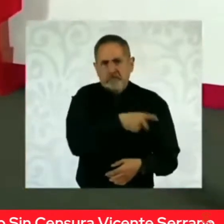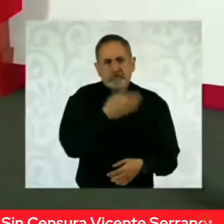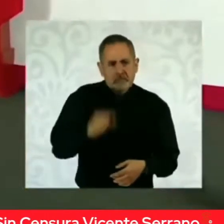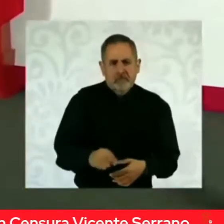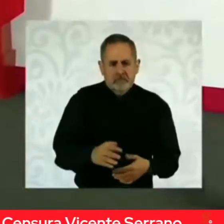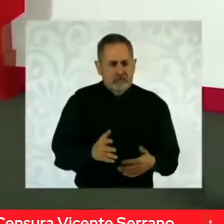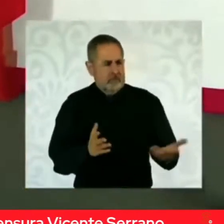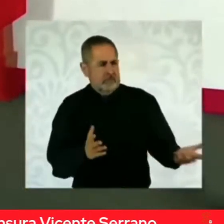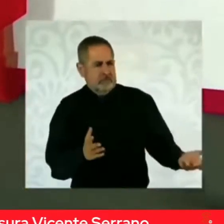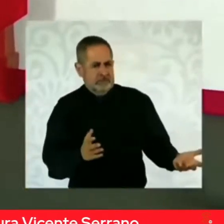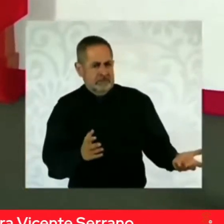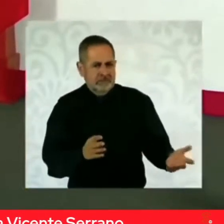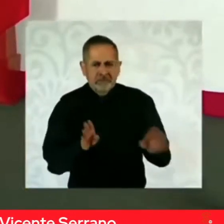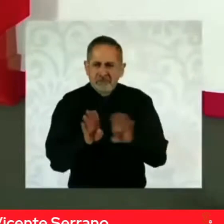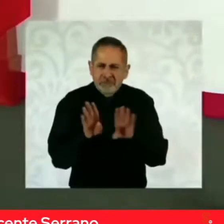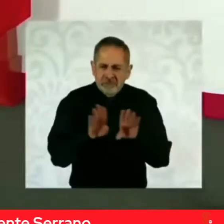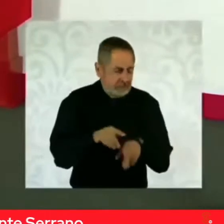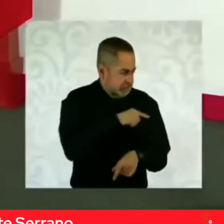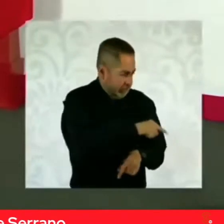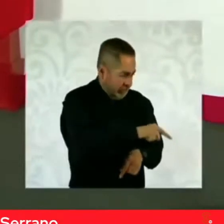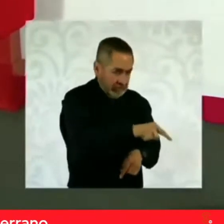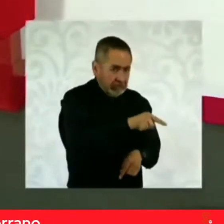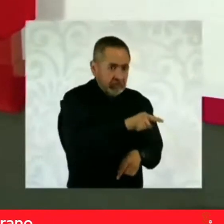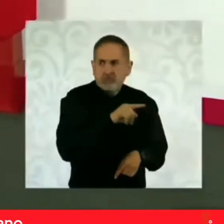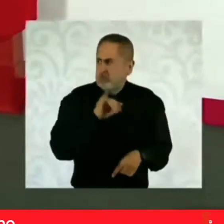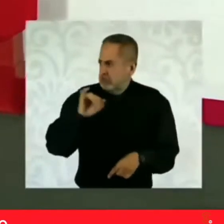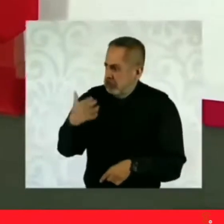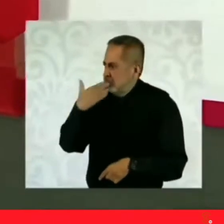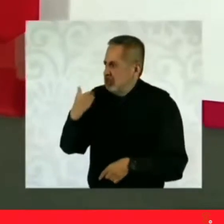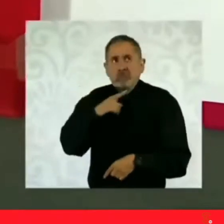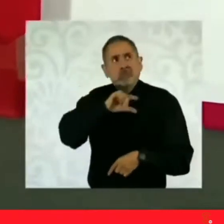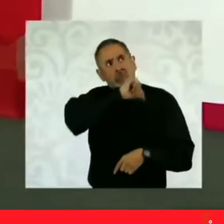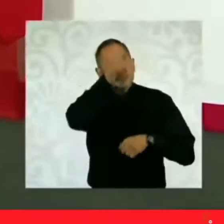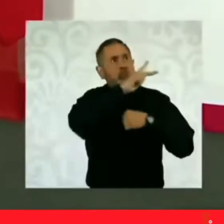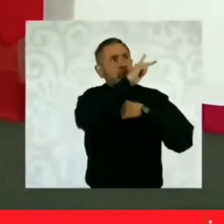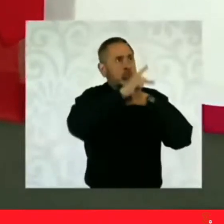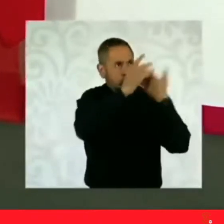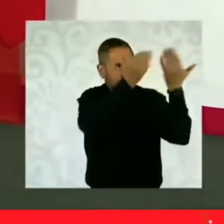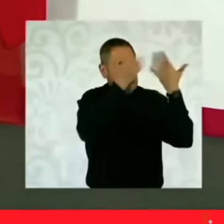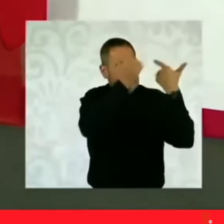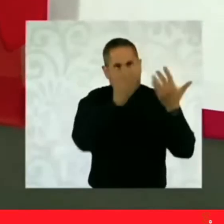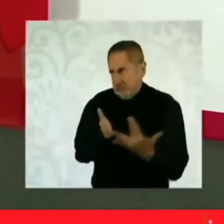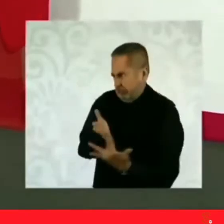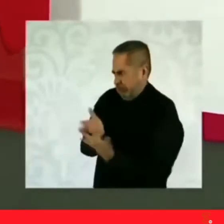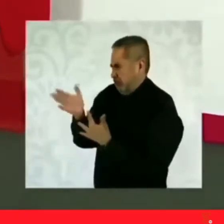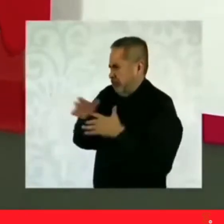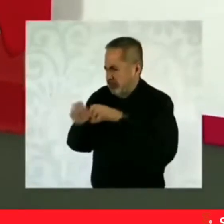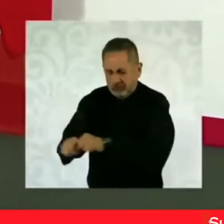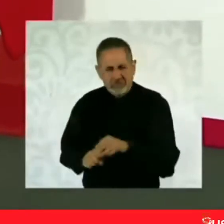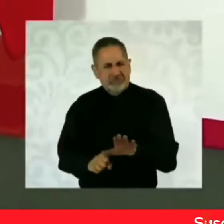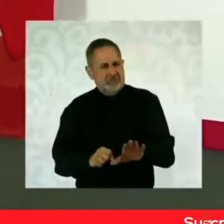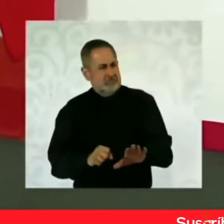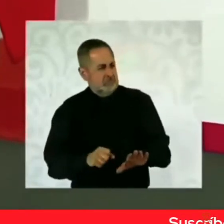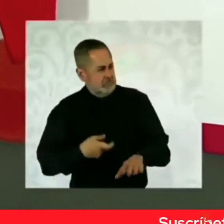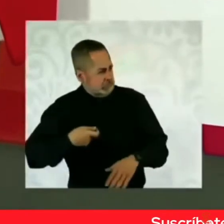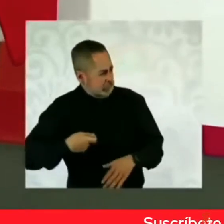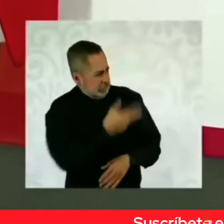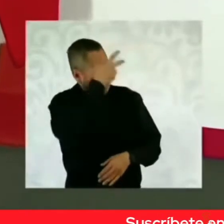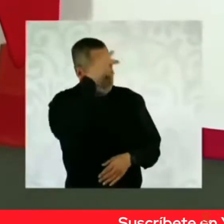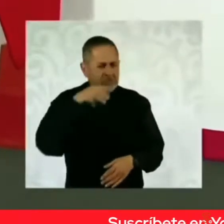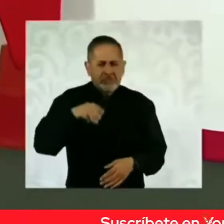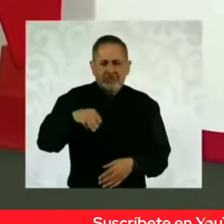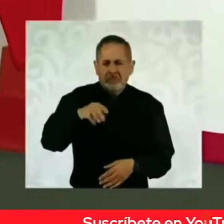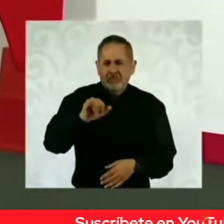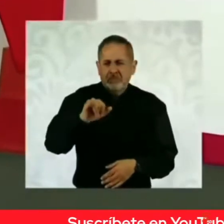Cualquier mexicano que celebre una intervención de cualquier tipo de un país extranjero, pues es Miramón, es los que